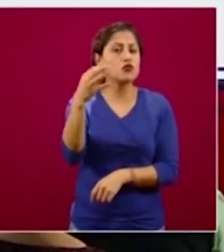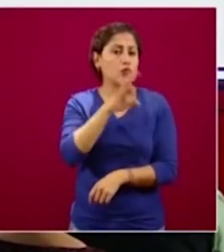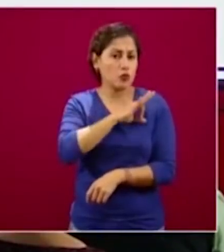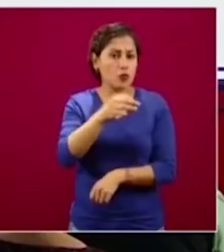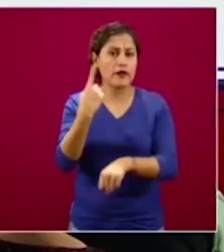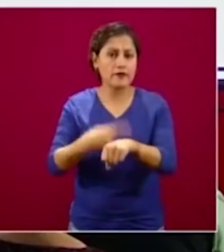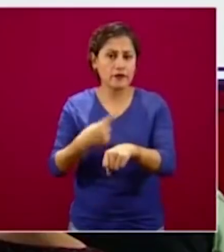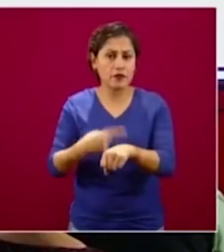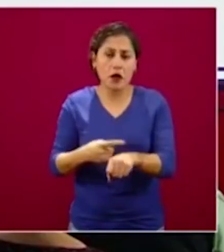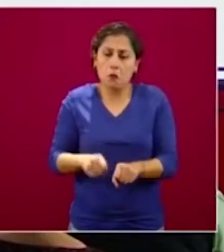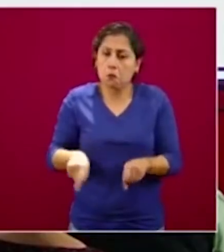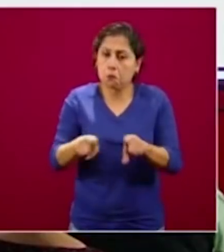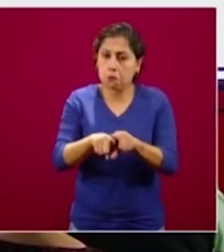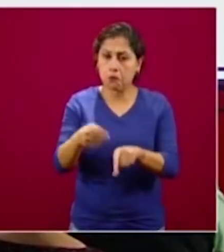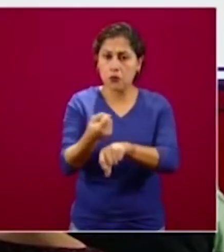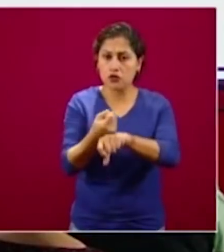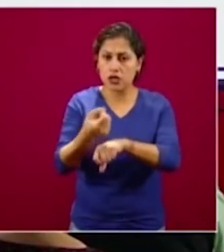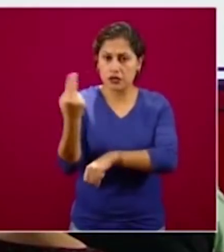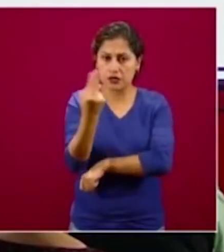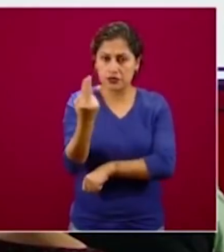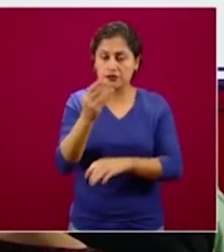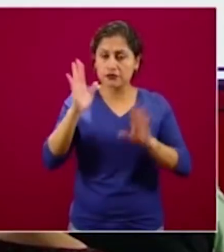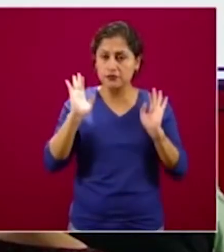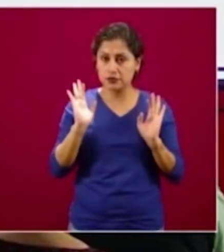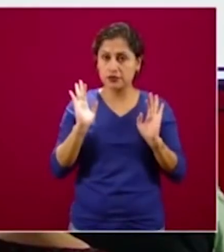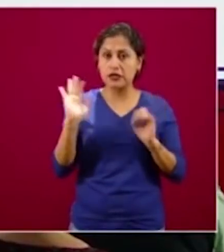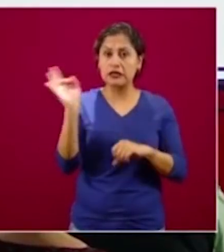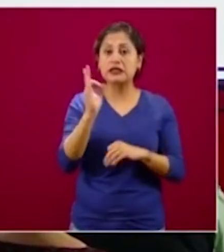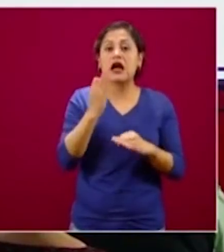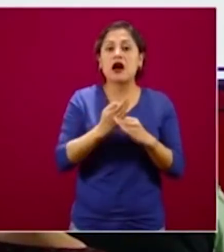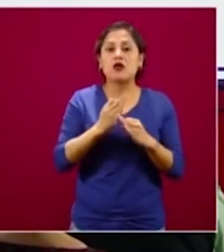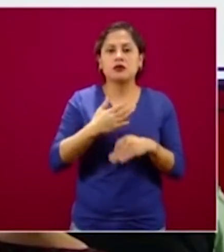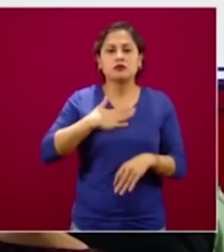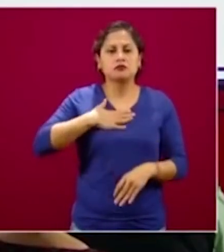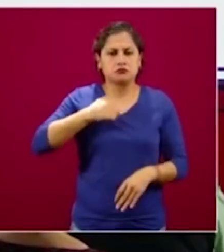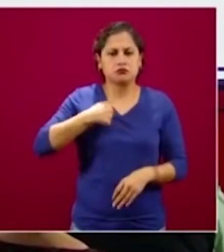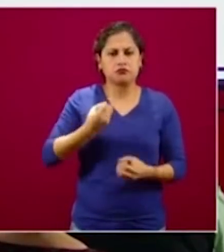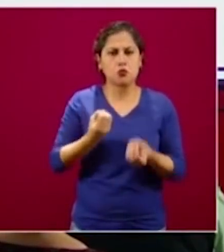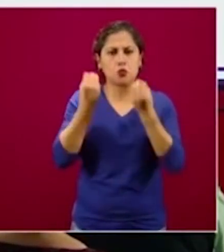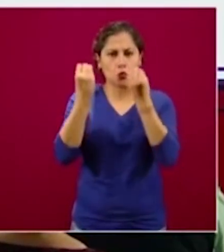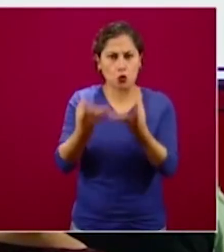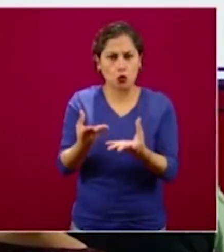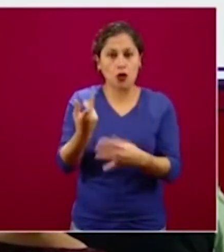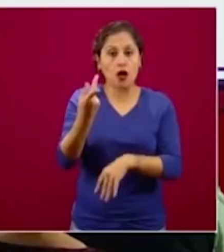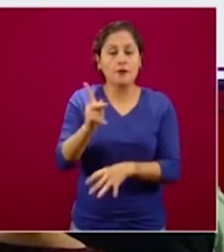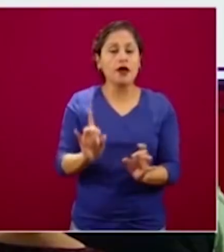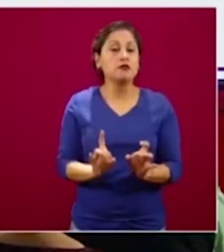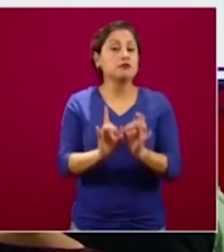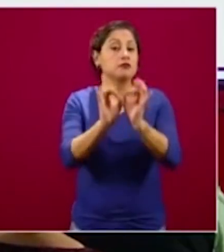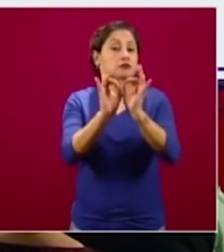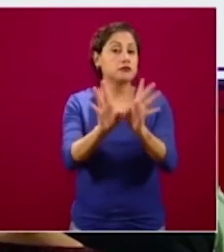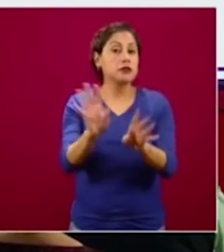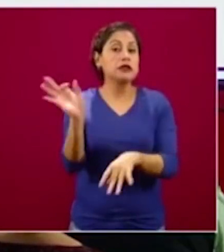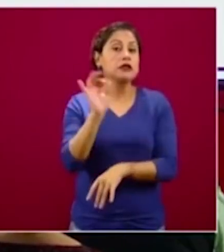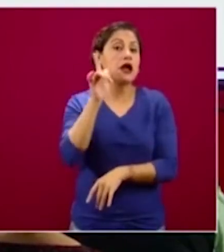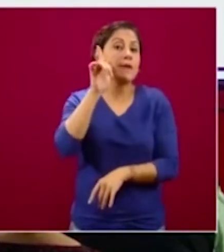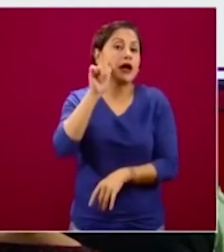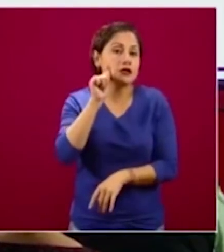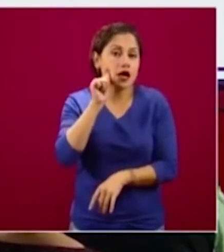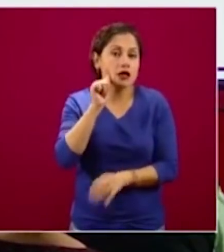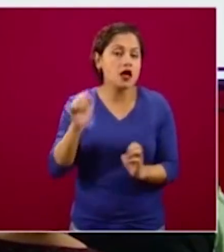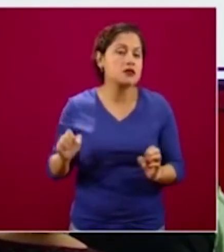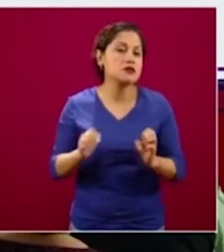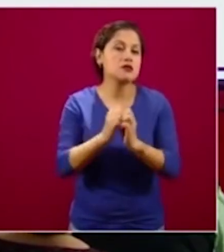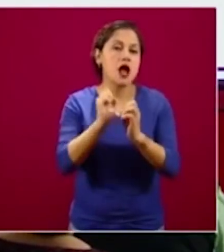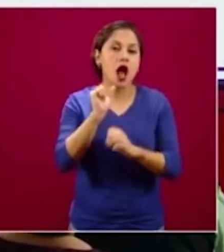sangre, pero quizá mañana pasemos al grupo de los pacientes que requieren transfusión de sangre.